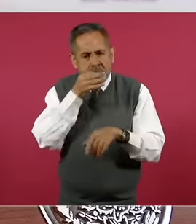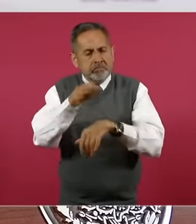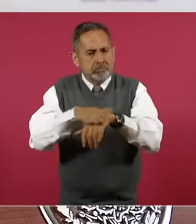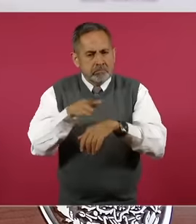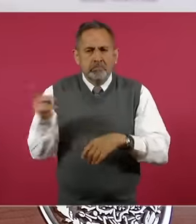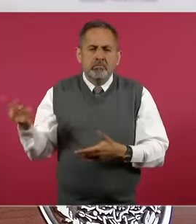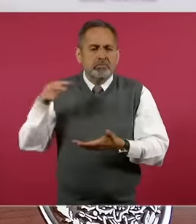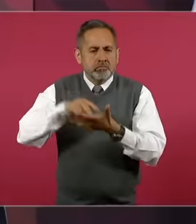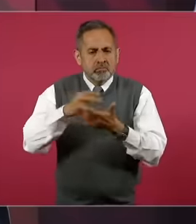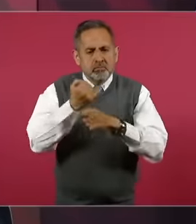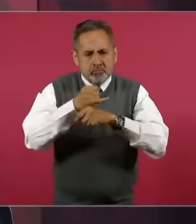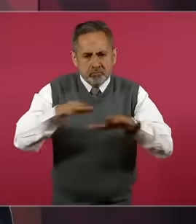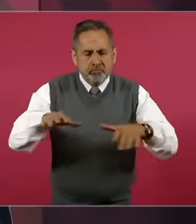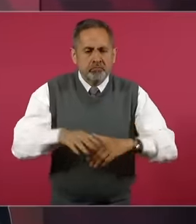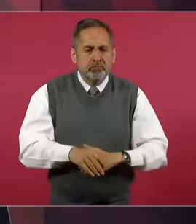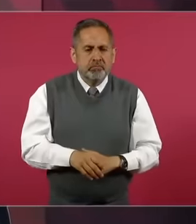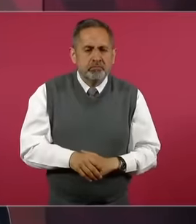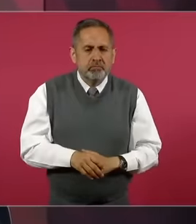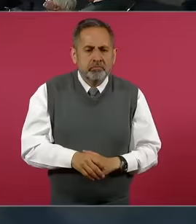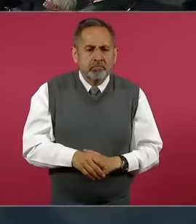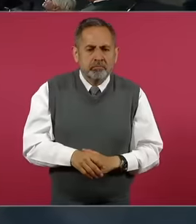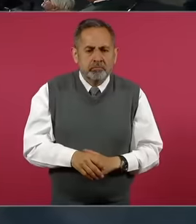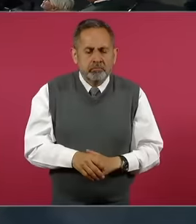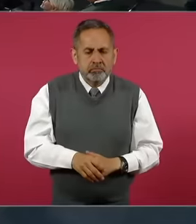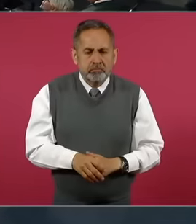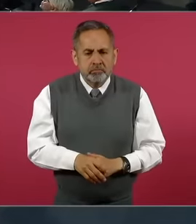Pero ella va a informarles. Me refiero al éxodo.